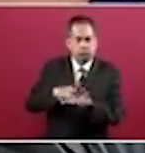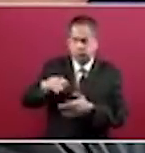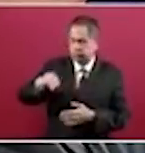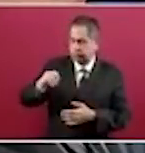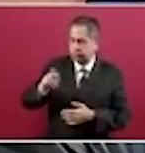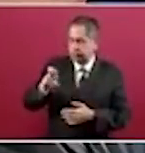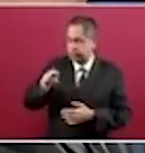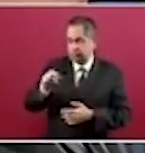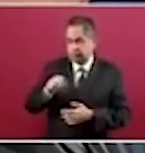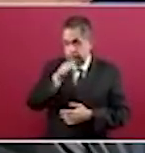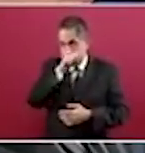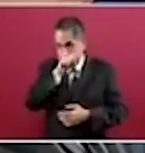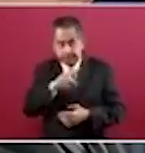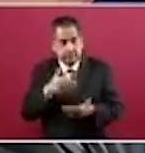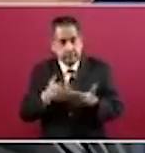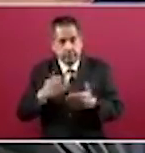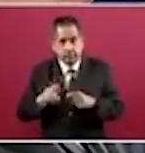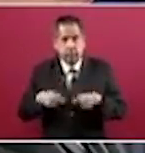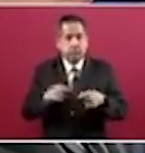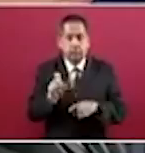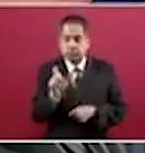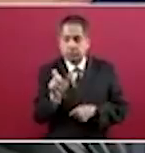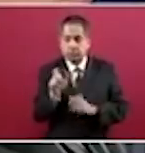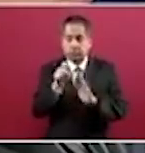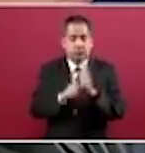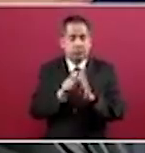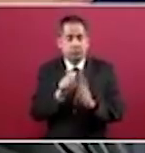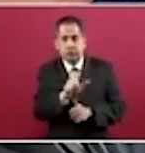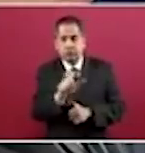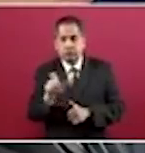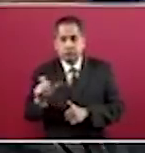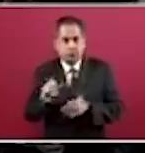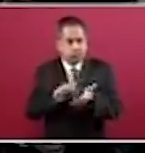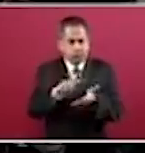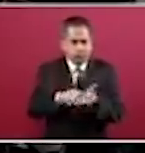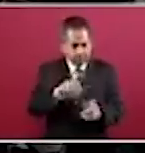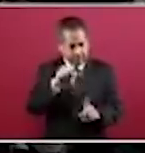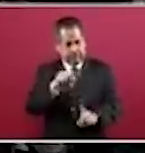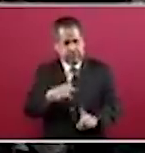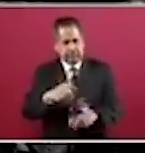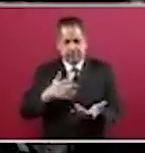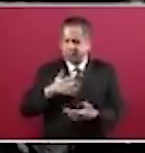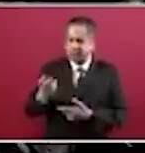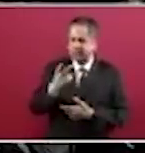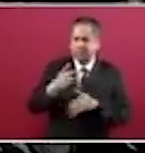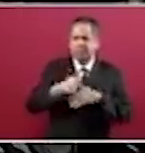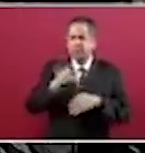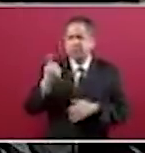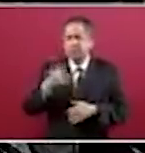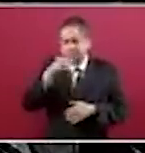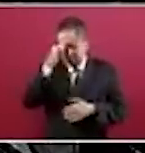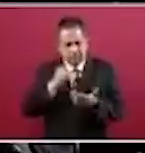que también ahora van a repartir las tarjetas estas con los apoyos. Mi pregunta es, ¿por qué se